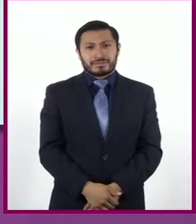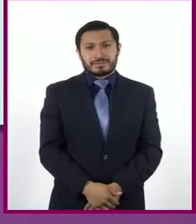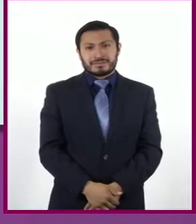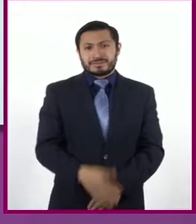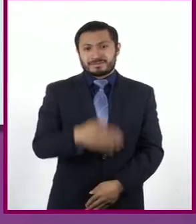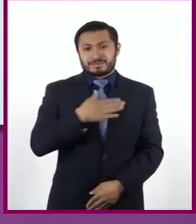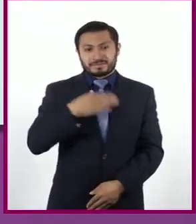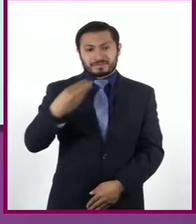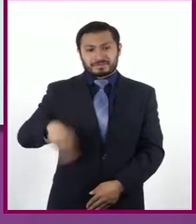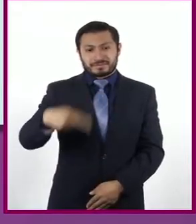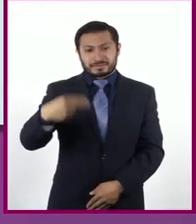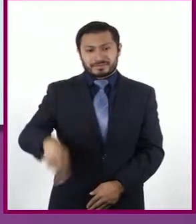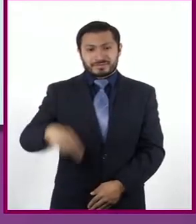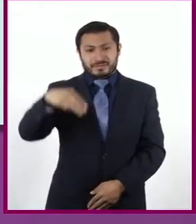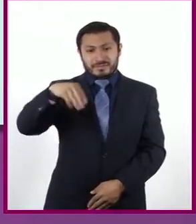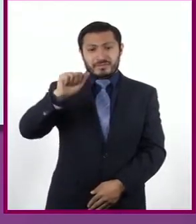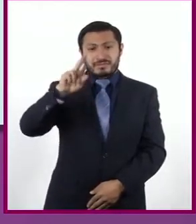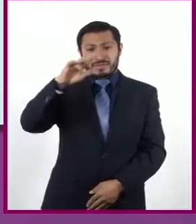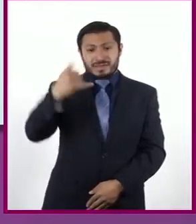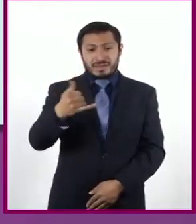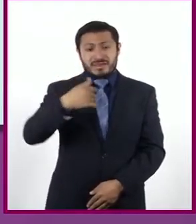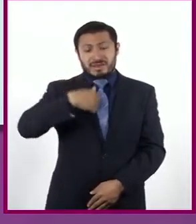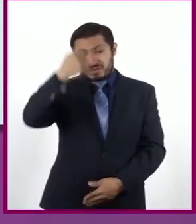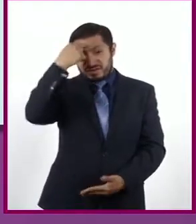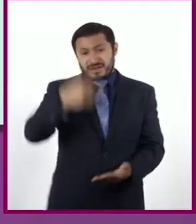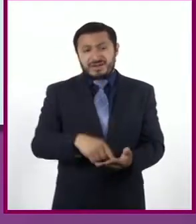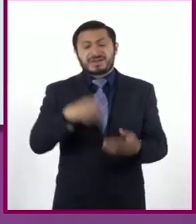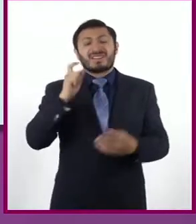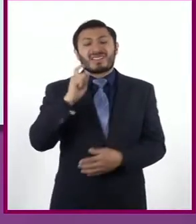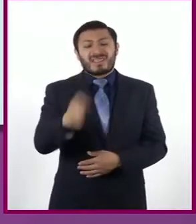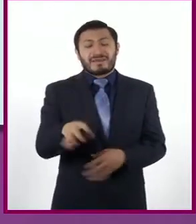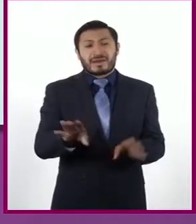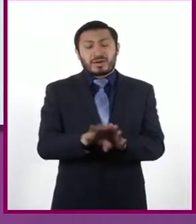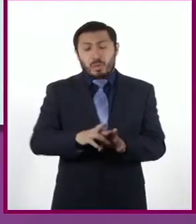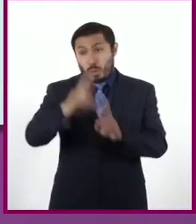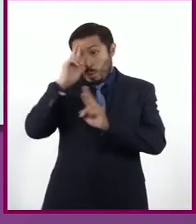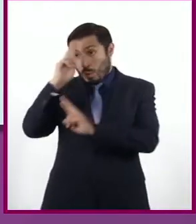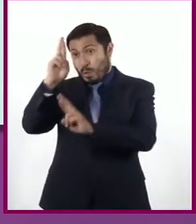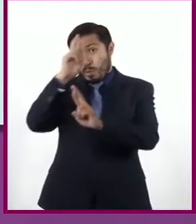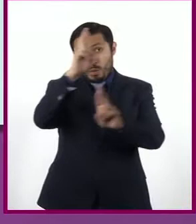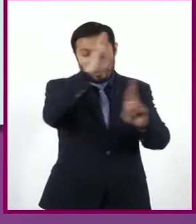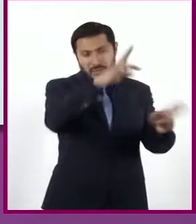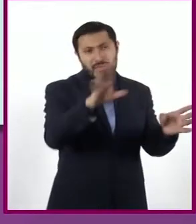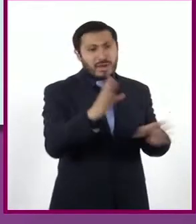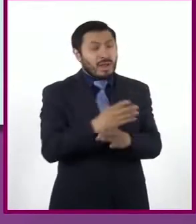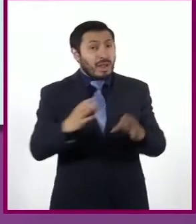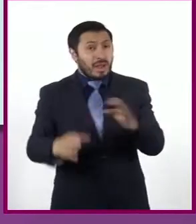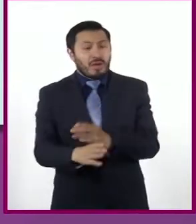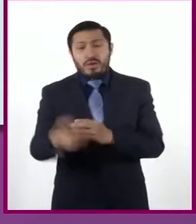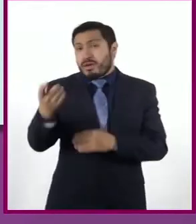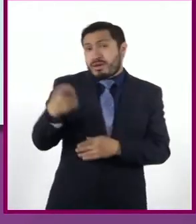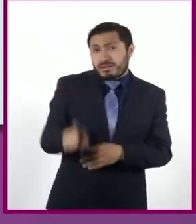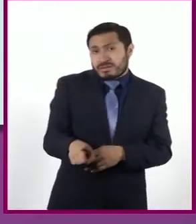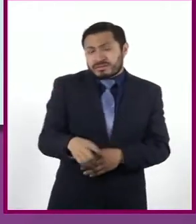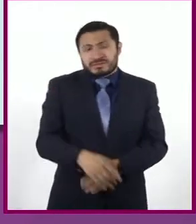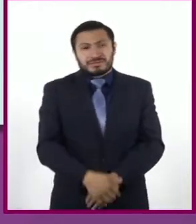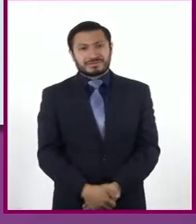Me llaman Mari y pienso que la ciudadanía implica conducirse con respeto a cada señalamiento que nos digan.